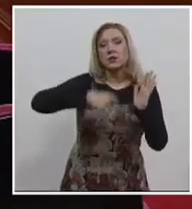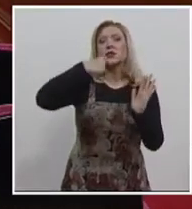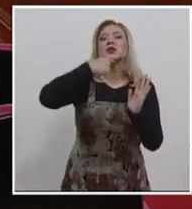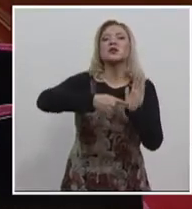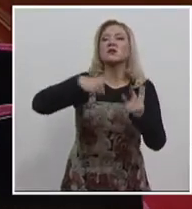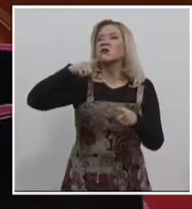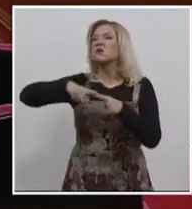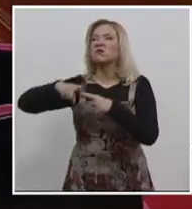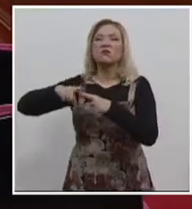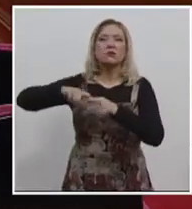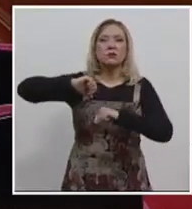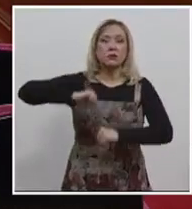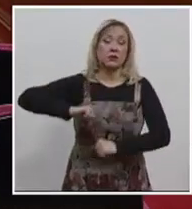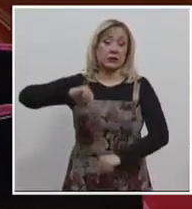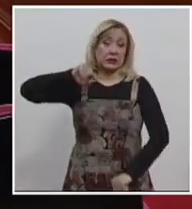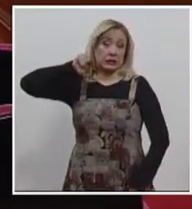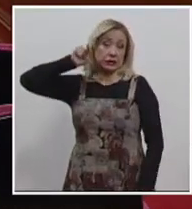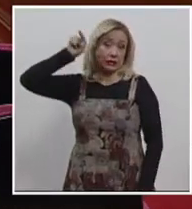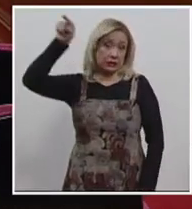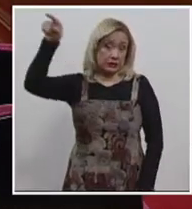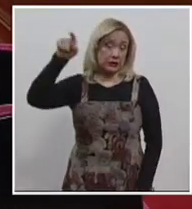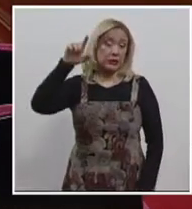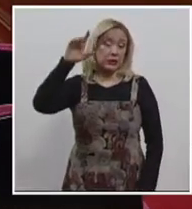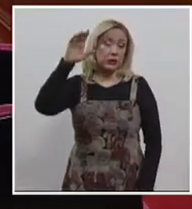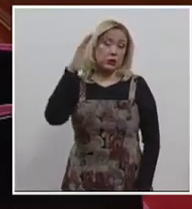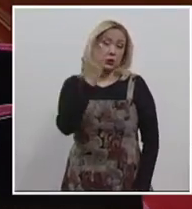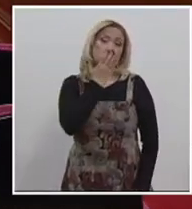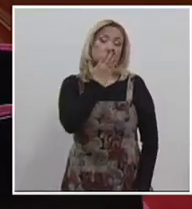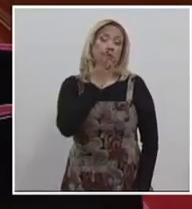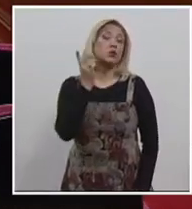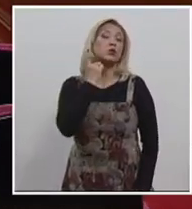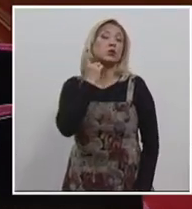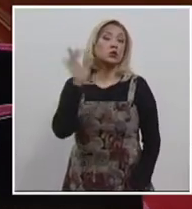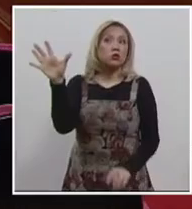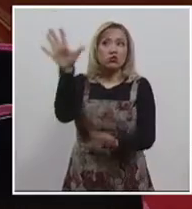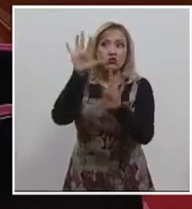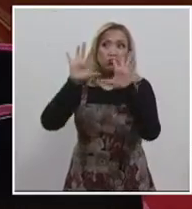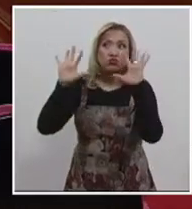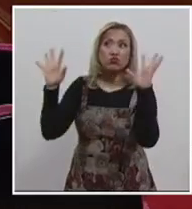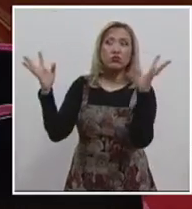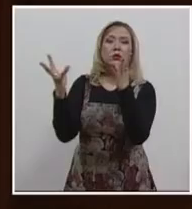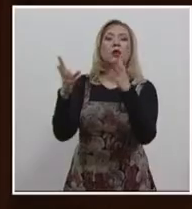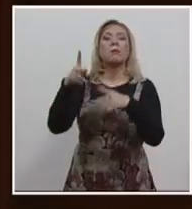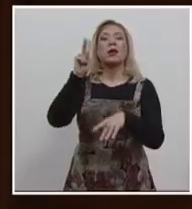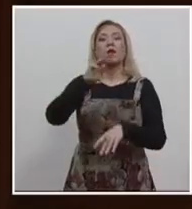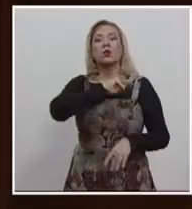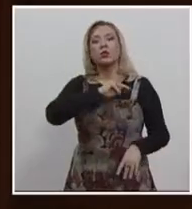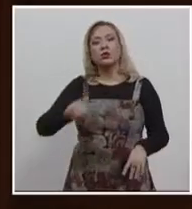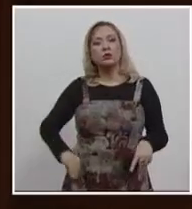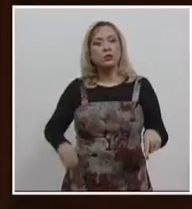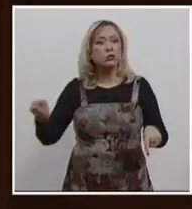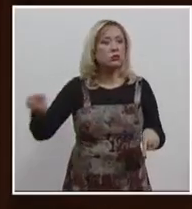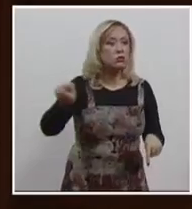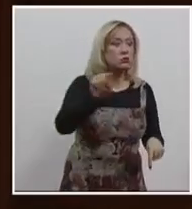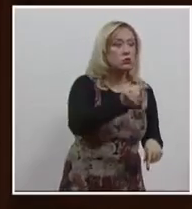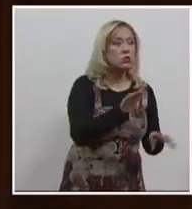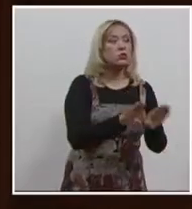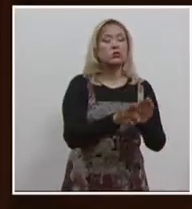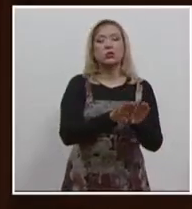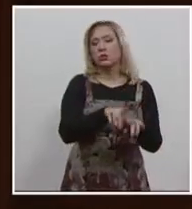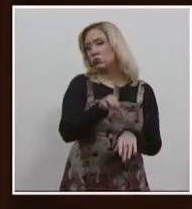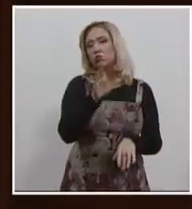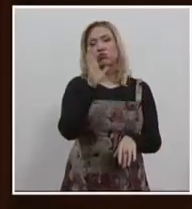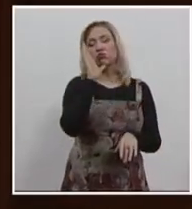facultad del Congreso de Sonora el suprimir aquellos municipios que carezcan de elementos bastantes para proveer a